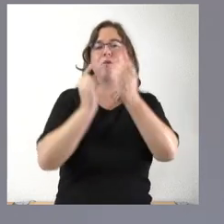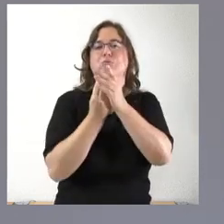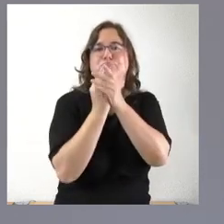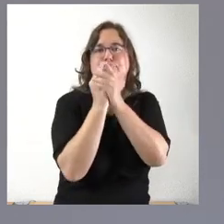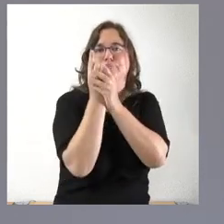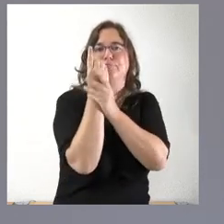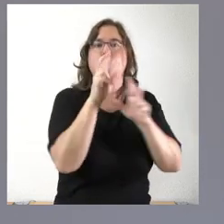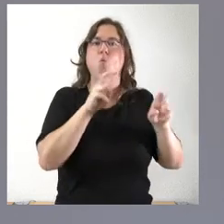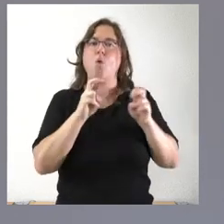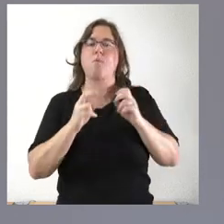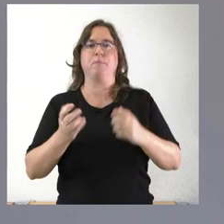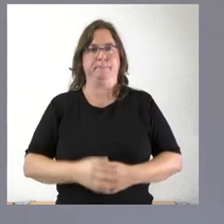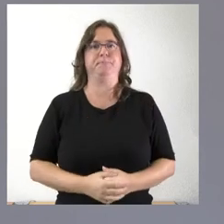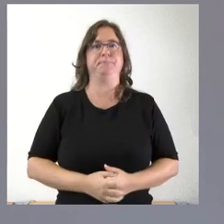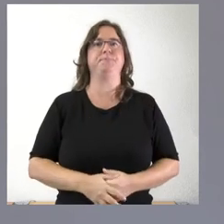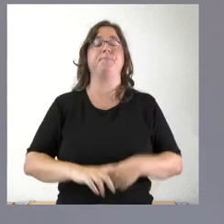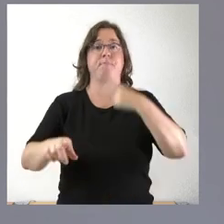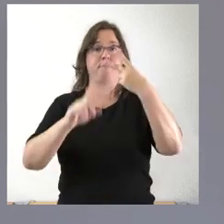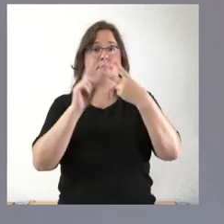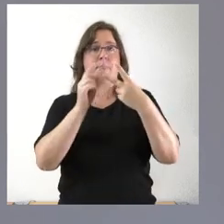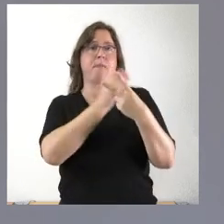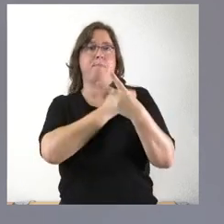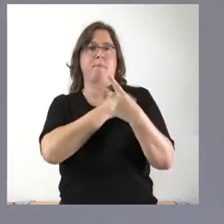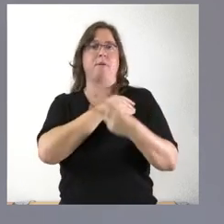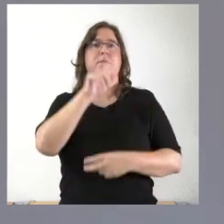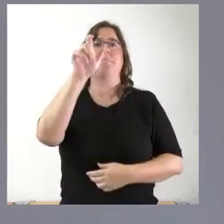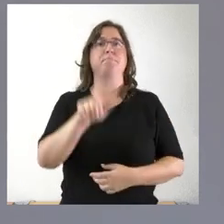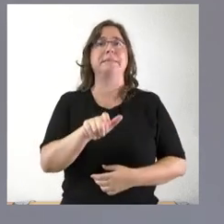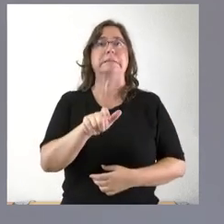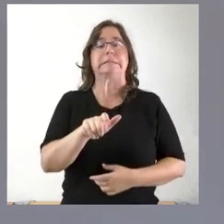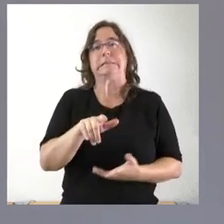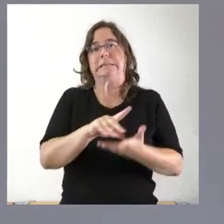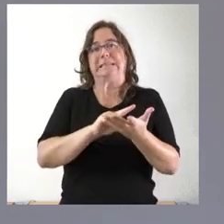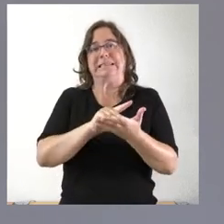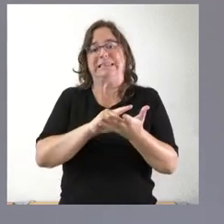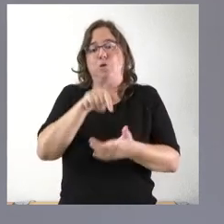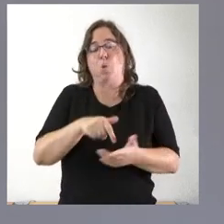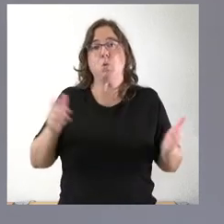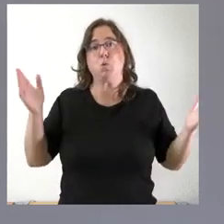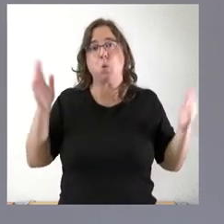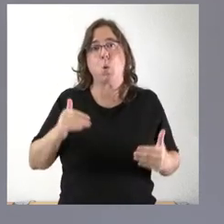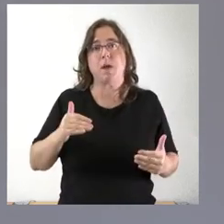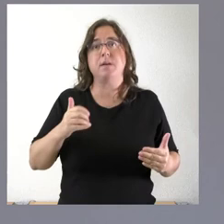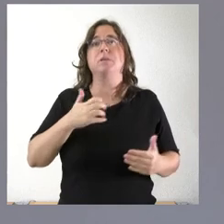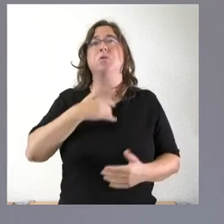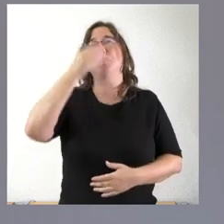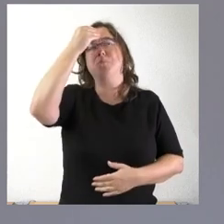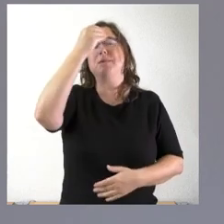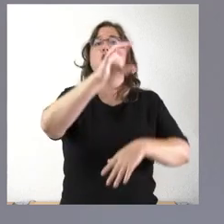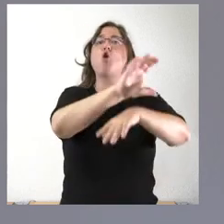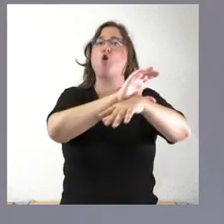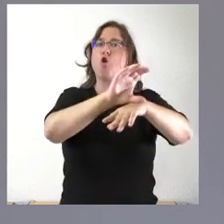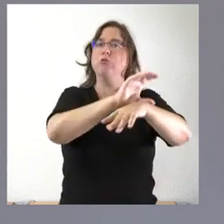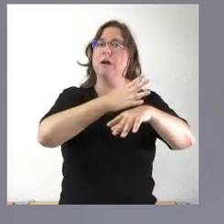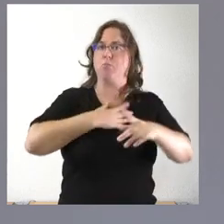del abastecimiento en estos incendios. Y en el segundo de los casos, pues no tengo hoy el dato y supongo que la consejería se lo